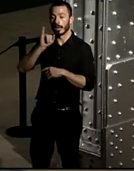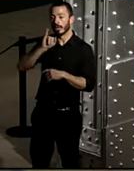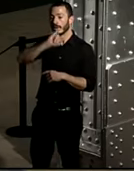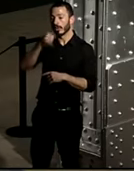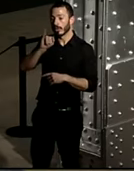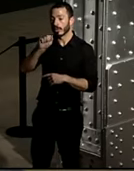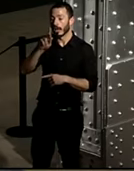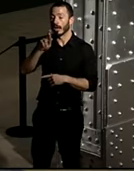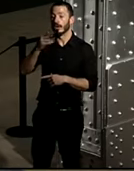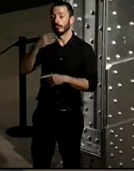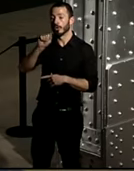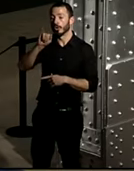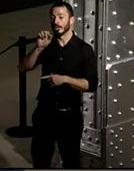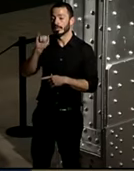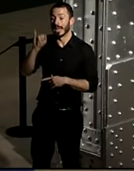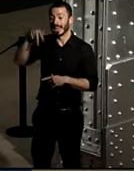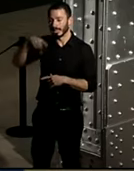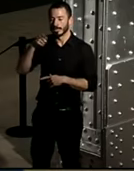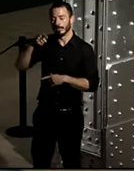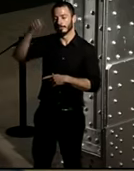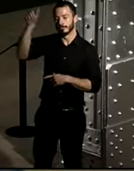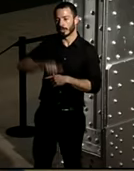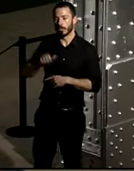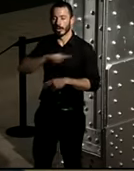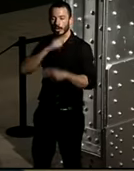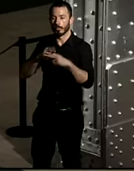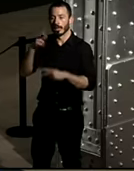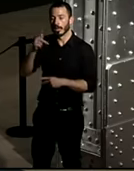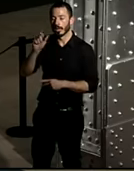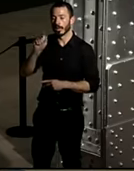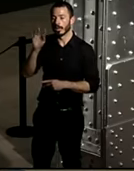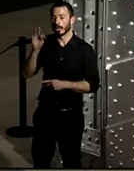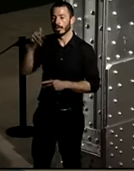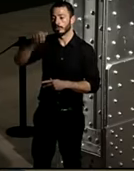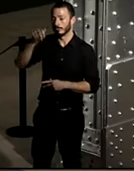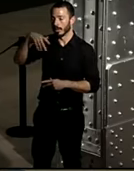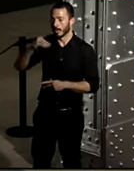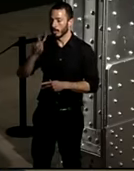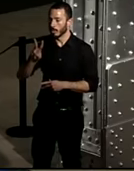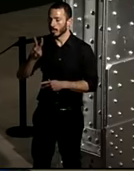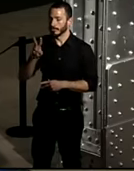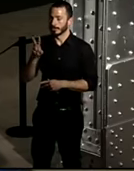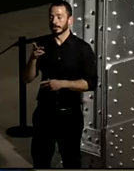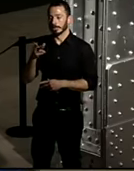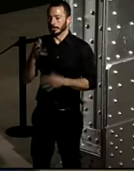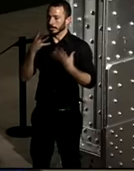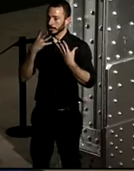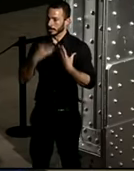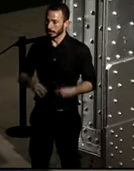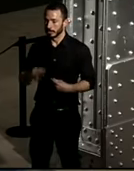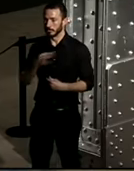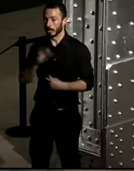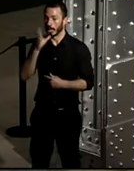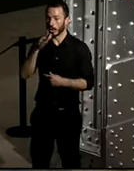¿os acordáis? Que por desgracia la mayoría de los escenarios que utilizó Itziar puede que ni existen, y comentaban a través de